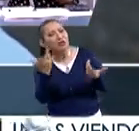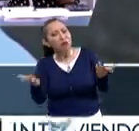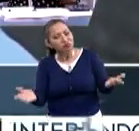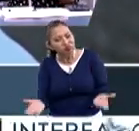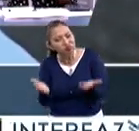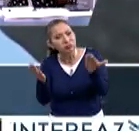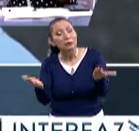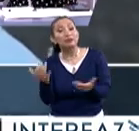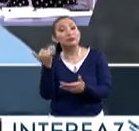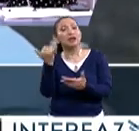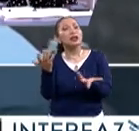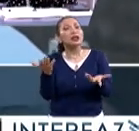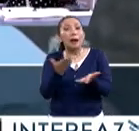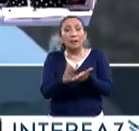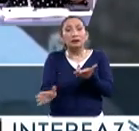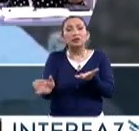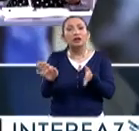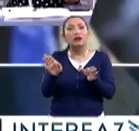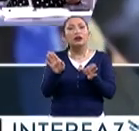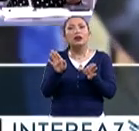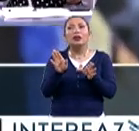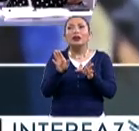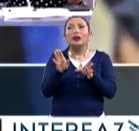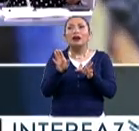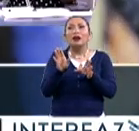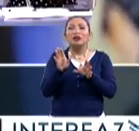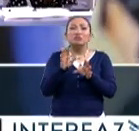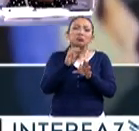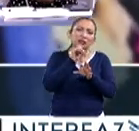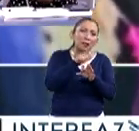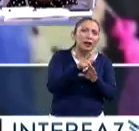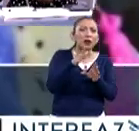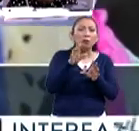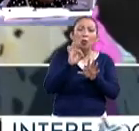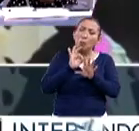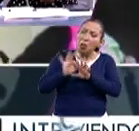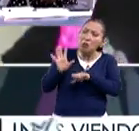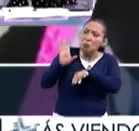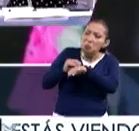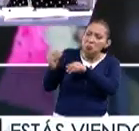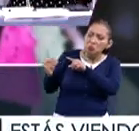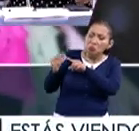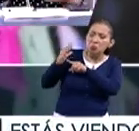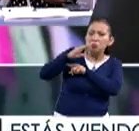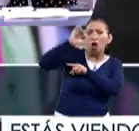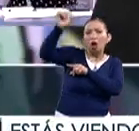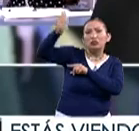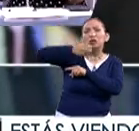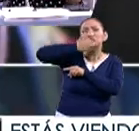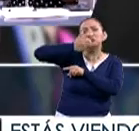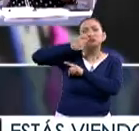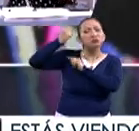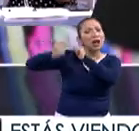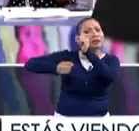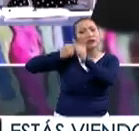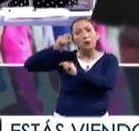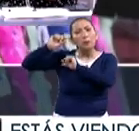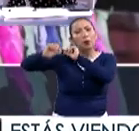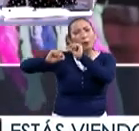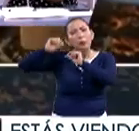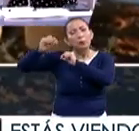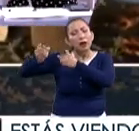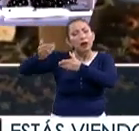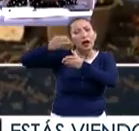fomentando, y qué tanto debe dejarse pues también influenciar por otras tradiciones que van poco a